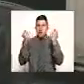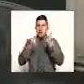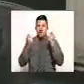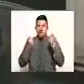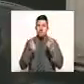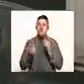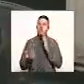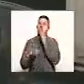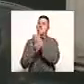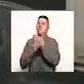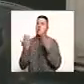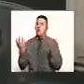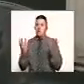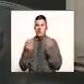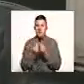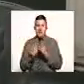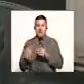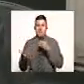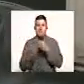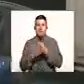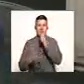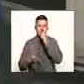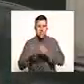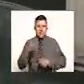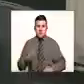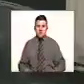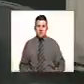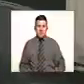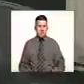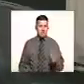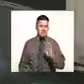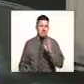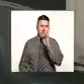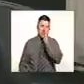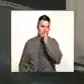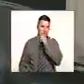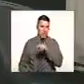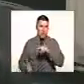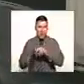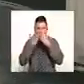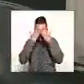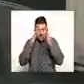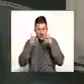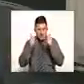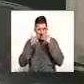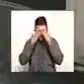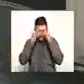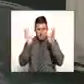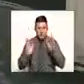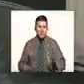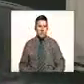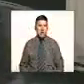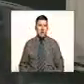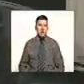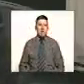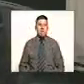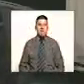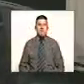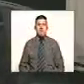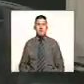lobistas para venir a sobornar congresistas para no pagar impuestos. No hay manera de que esta democracia sea viable así.